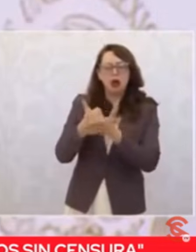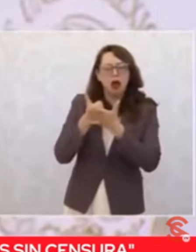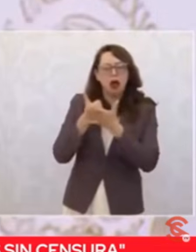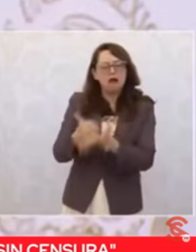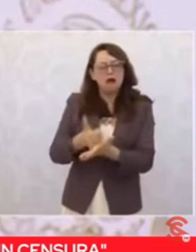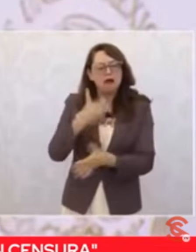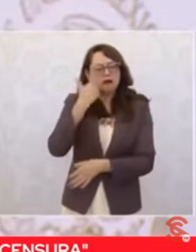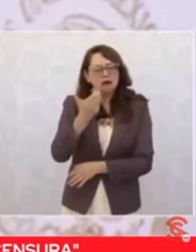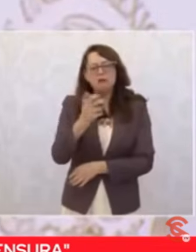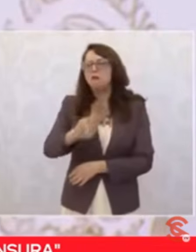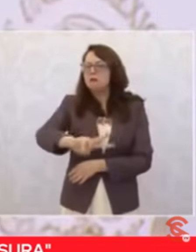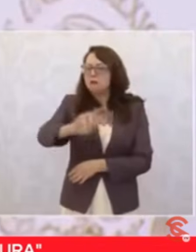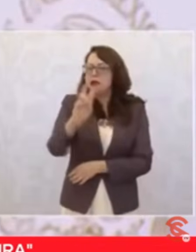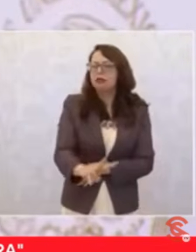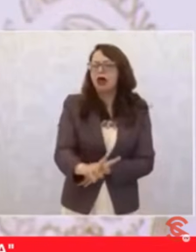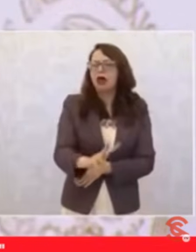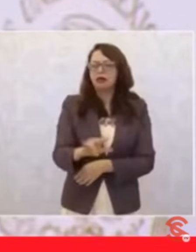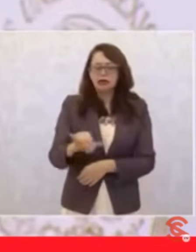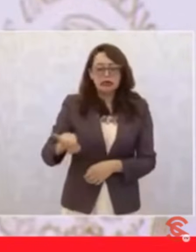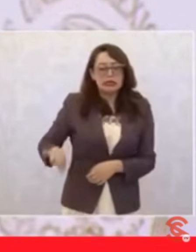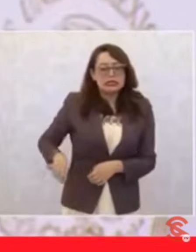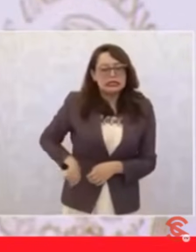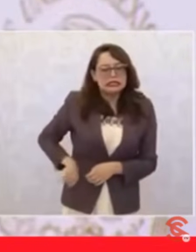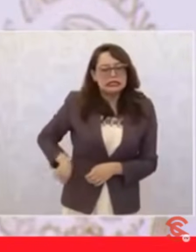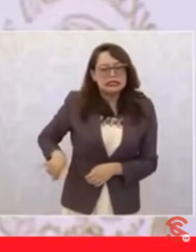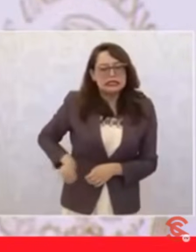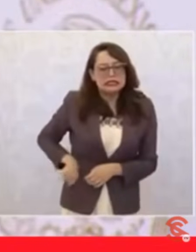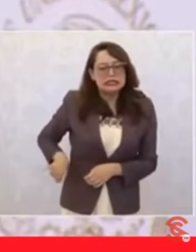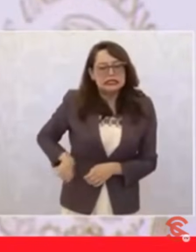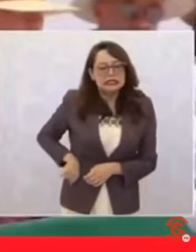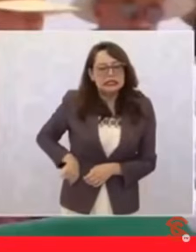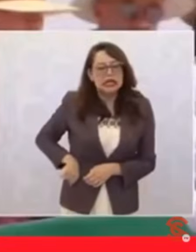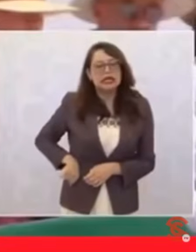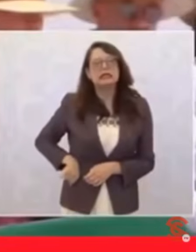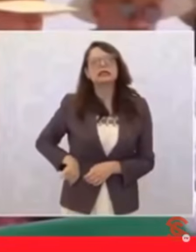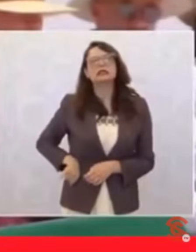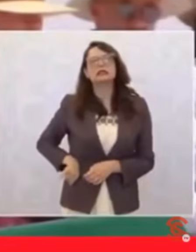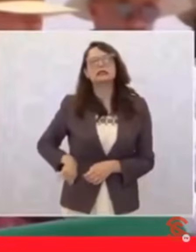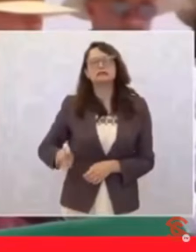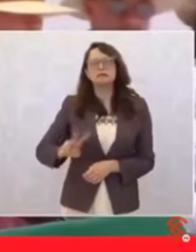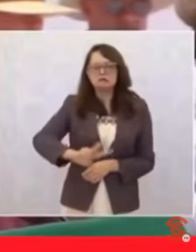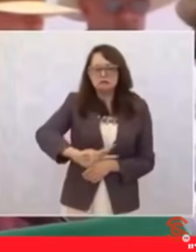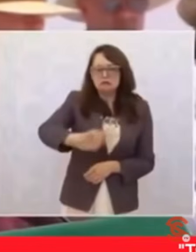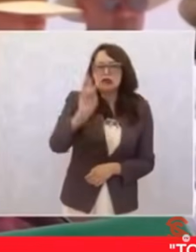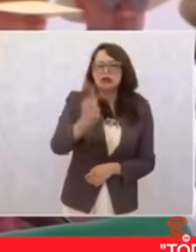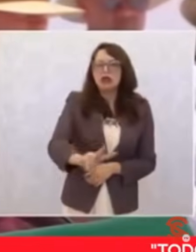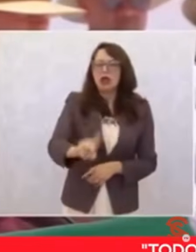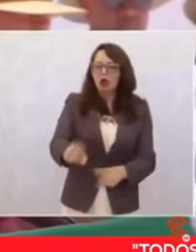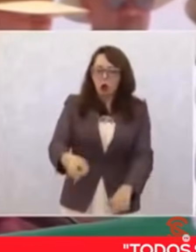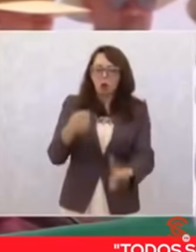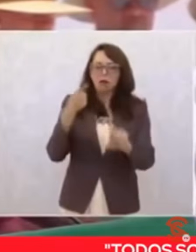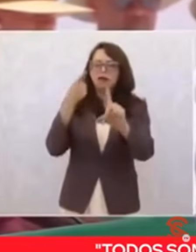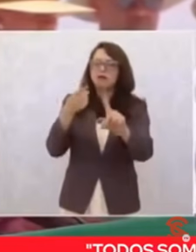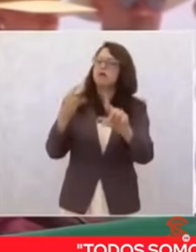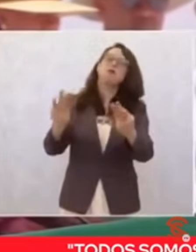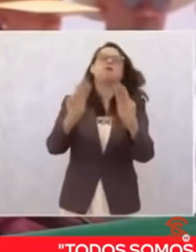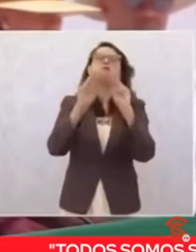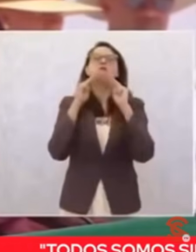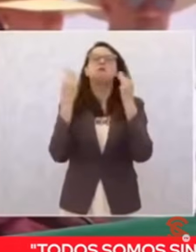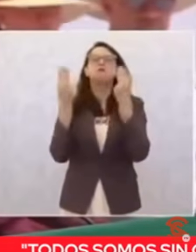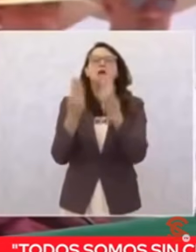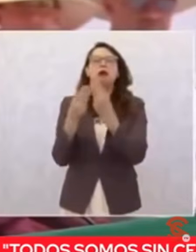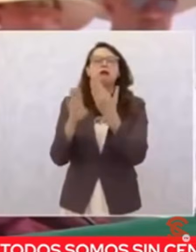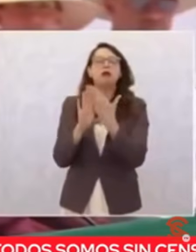realmente un interés legítimo para combatir a la delincuencia organizada?